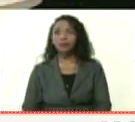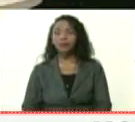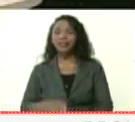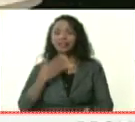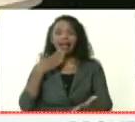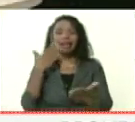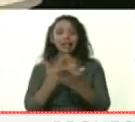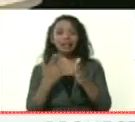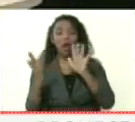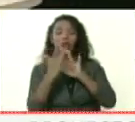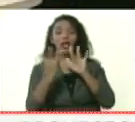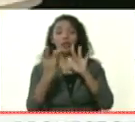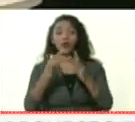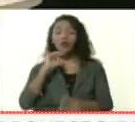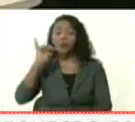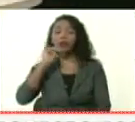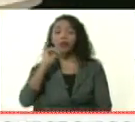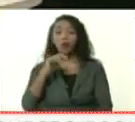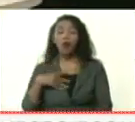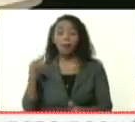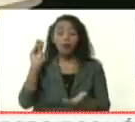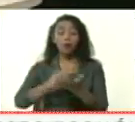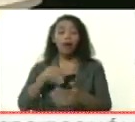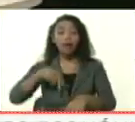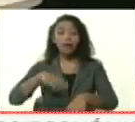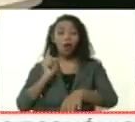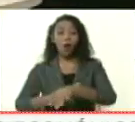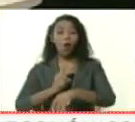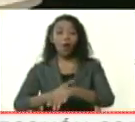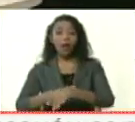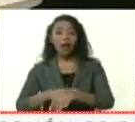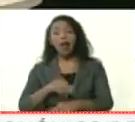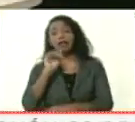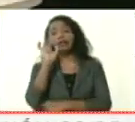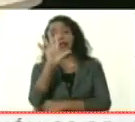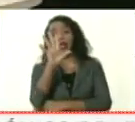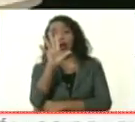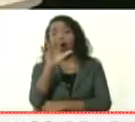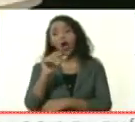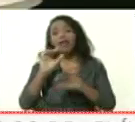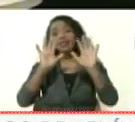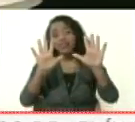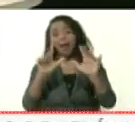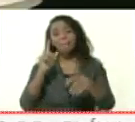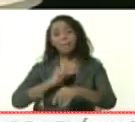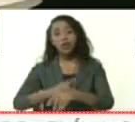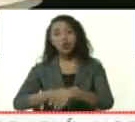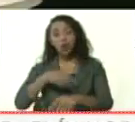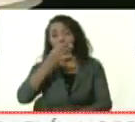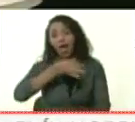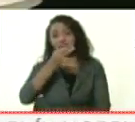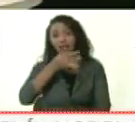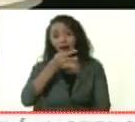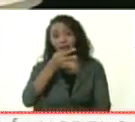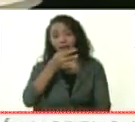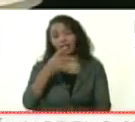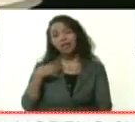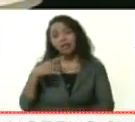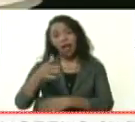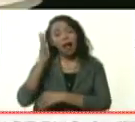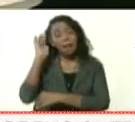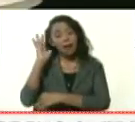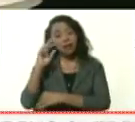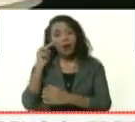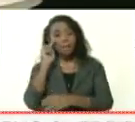Agradecemos el contacto informativo que establecemos a esta hora cuando son exactamente las 5:10 de la tarde desde el Palacio de